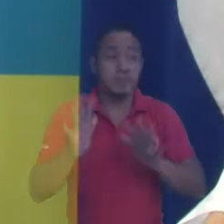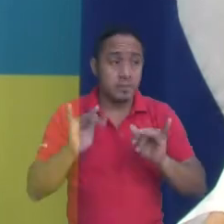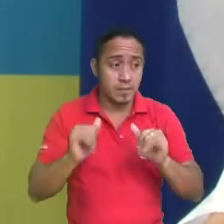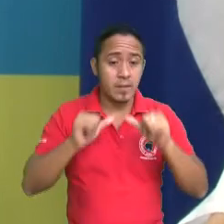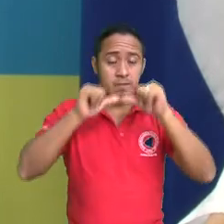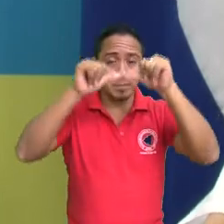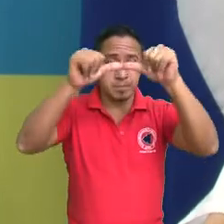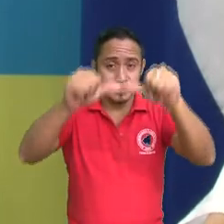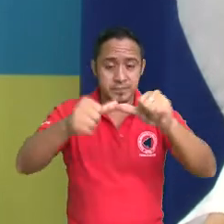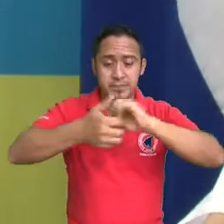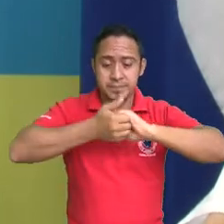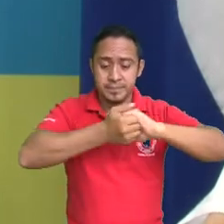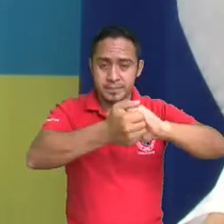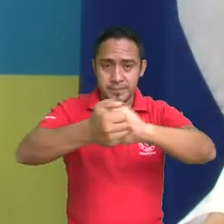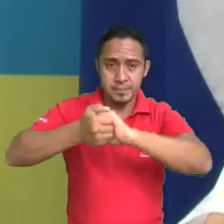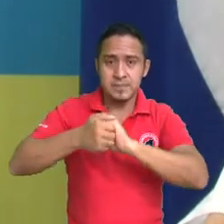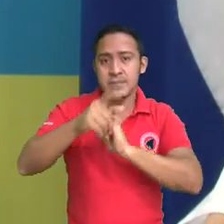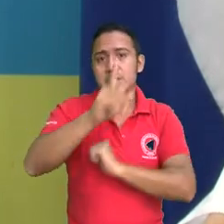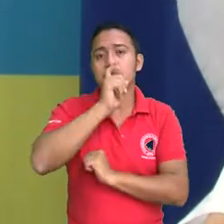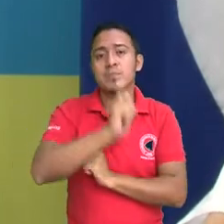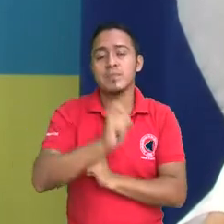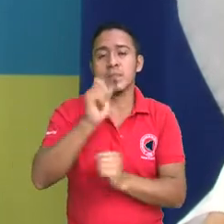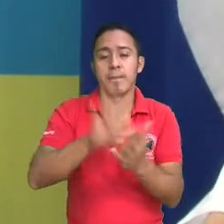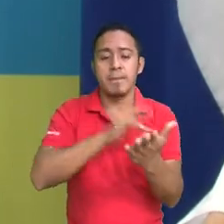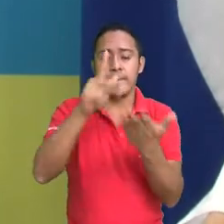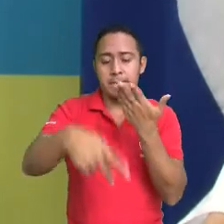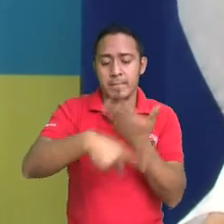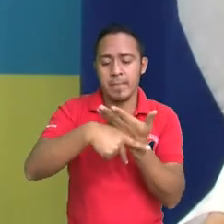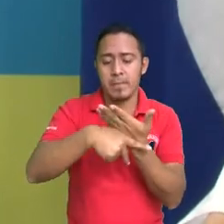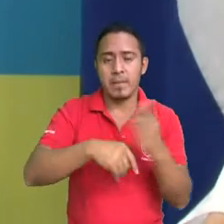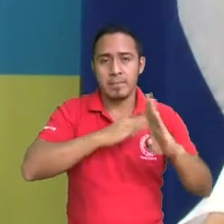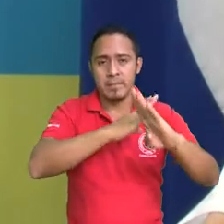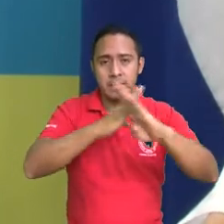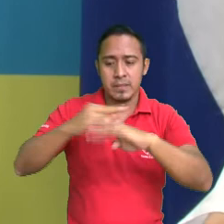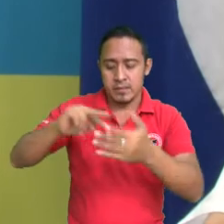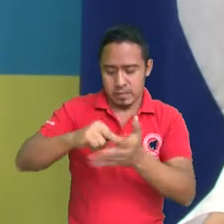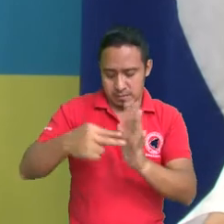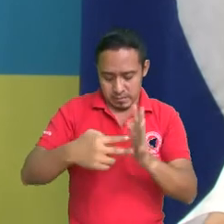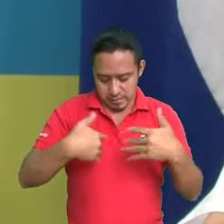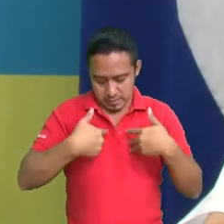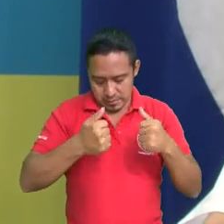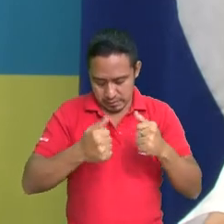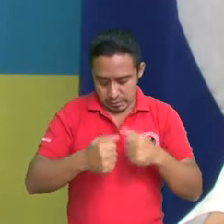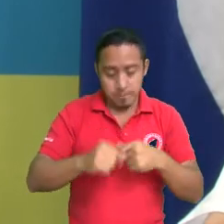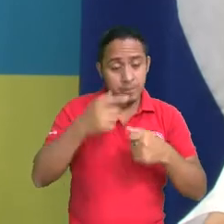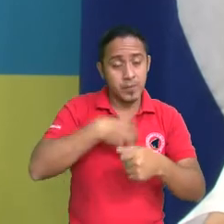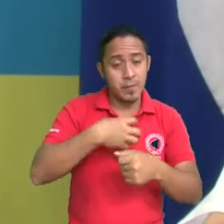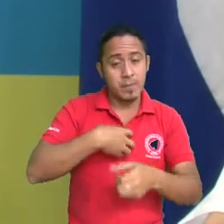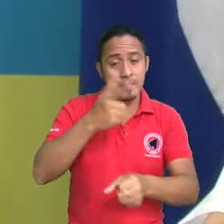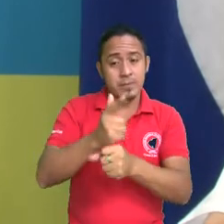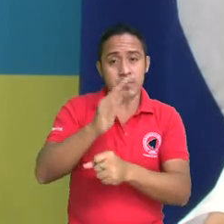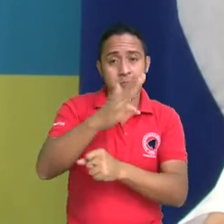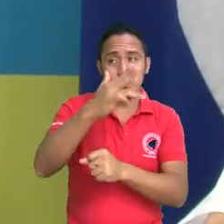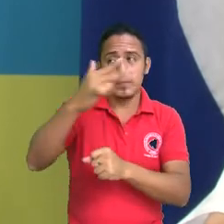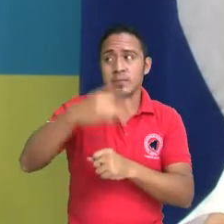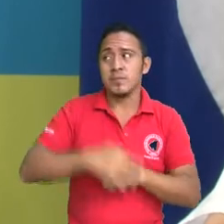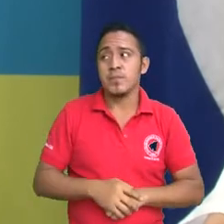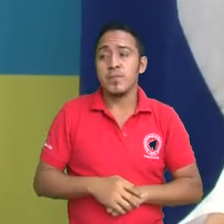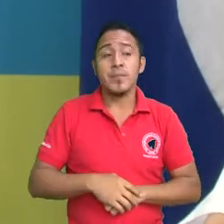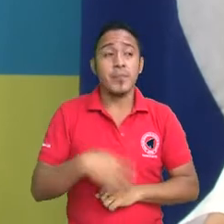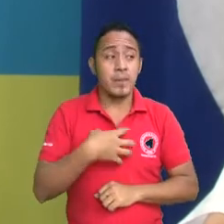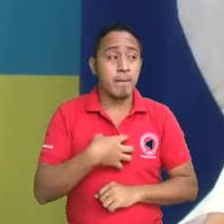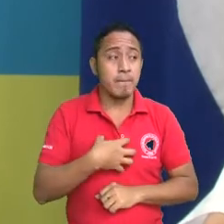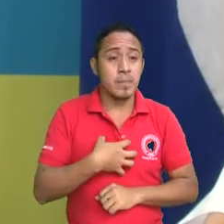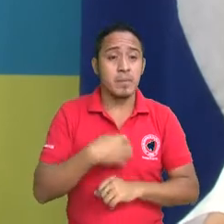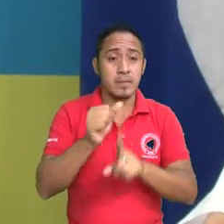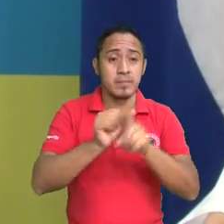Estamos de regreso, amigos y amigas televidentes, en su gustado programa Prevenir el Saludo a través de la frecuencia del canal 98, el canal parlamentario, el